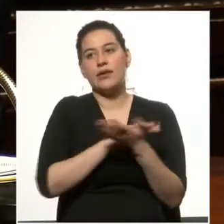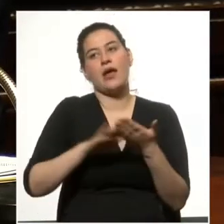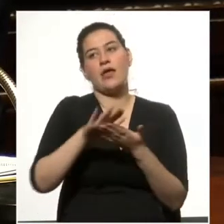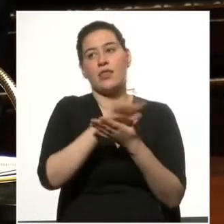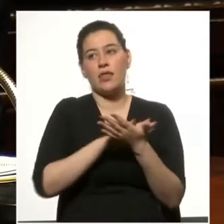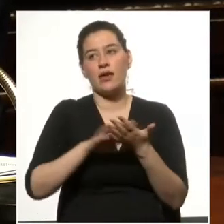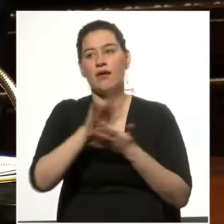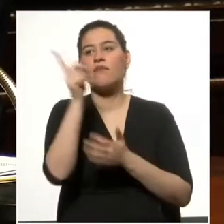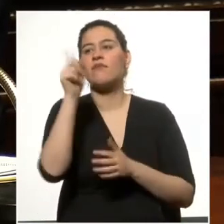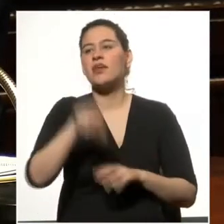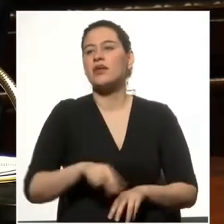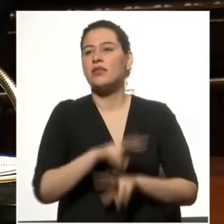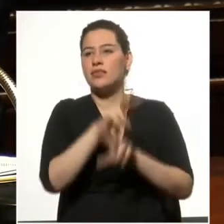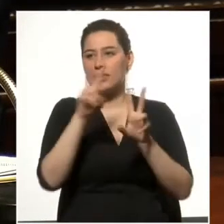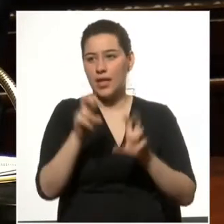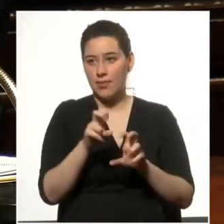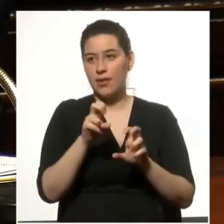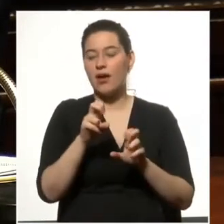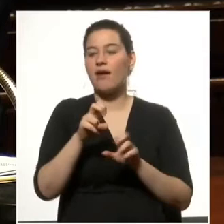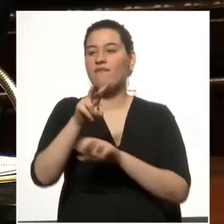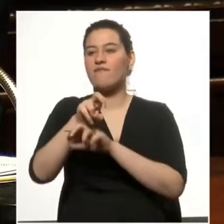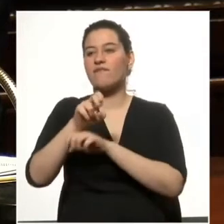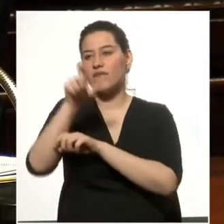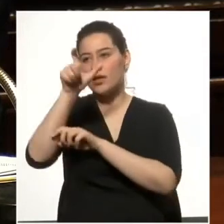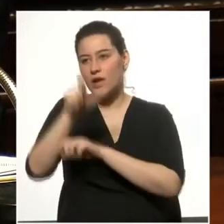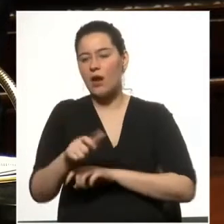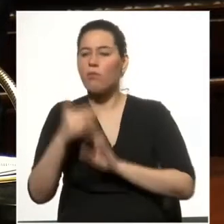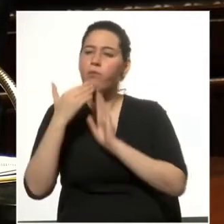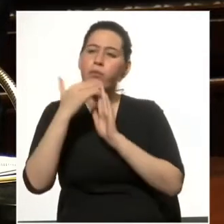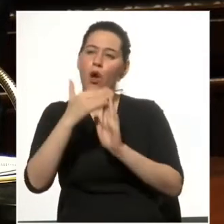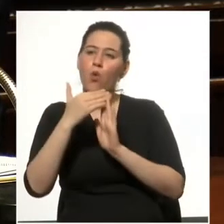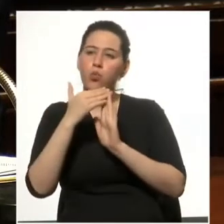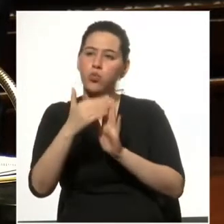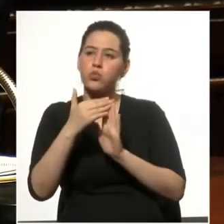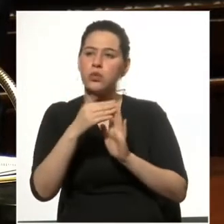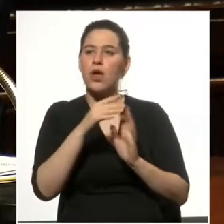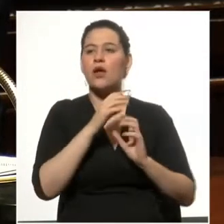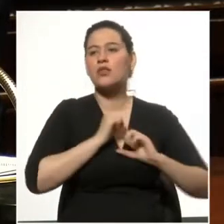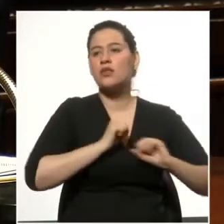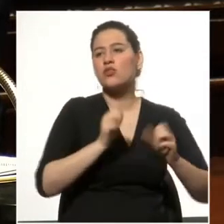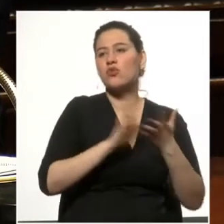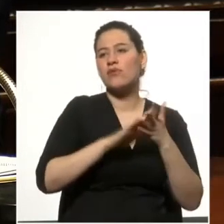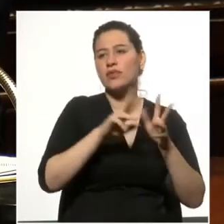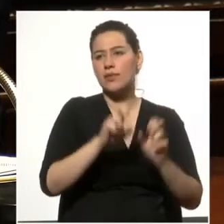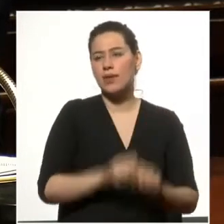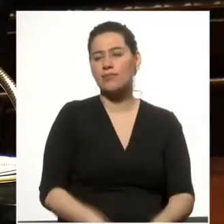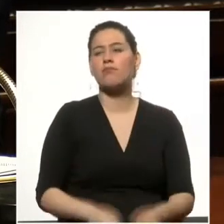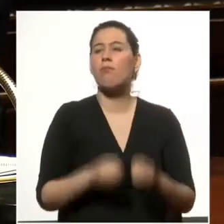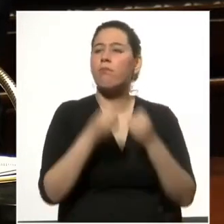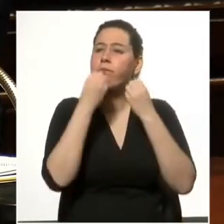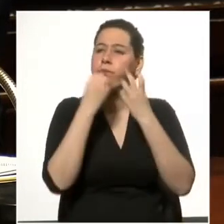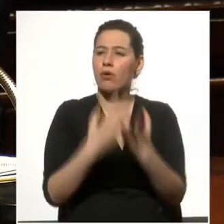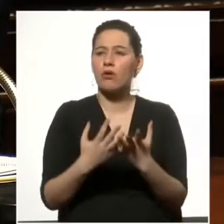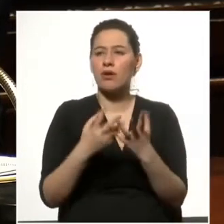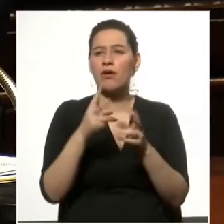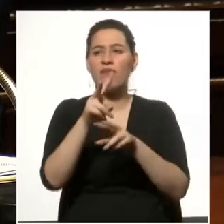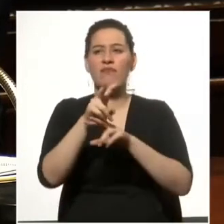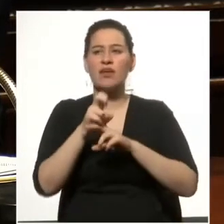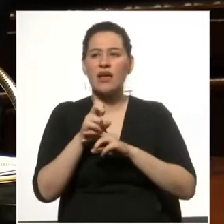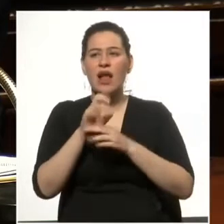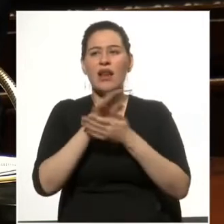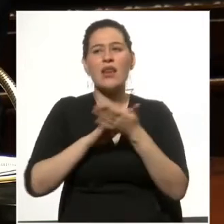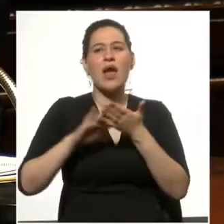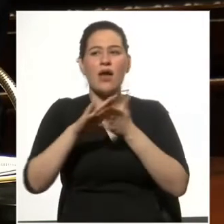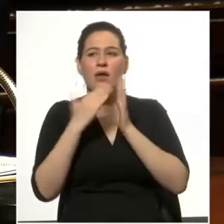es que Morosoli le haya preguntado al doctor Toma al respecto. ¿Por qué razón el fiscal no le pregunta